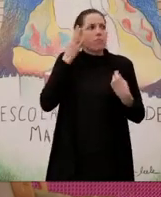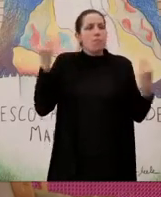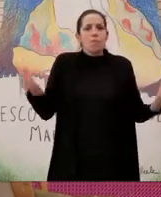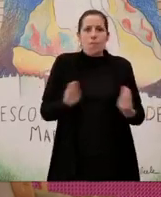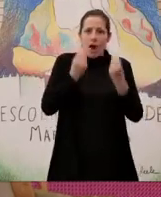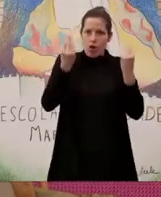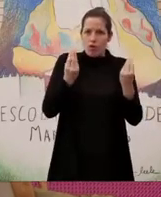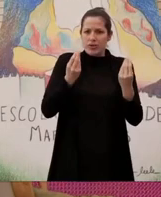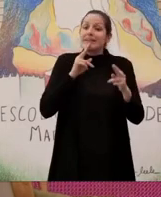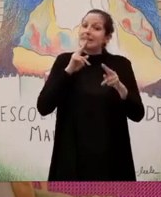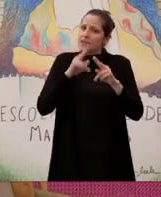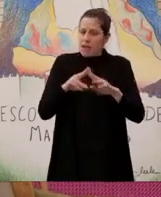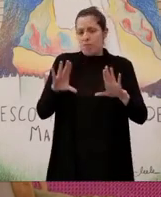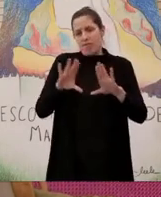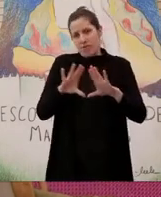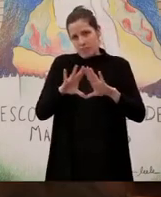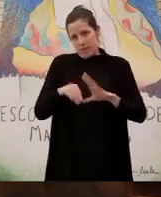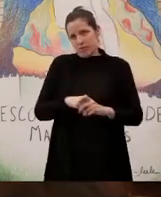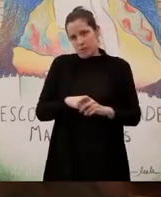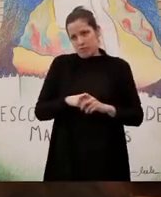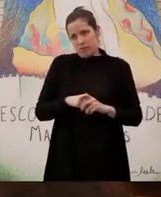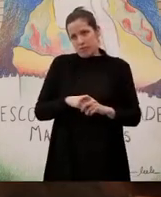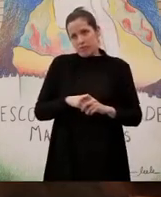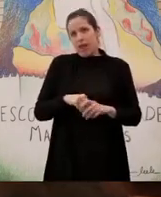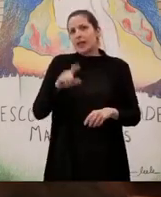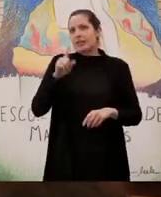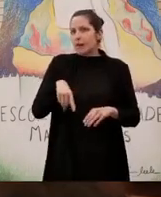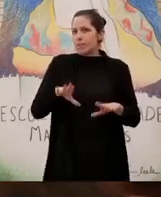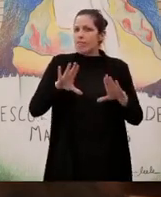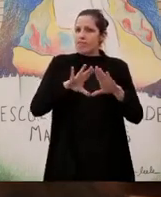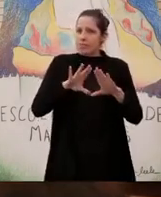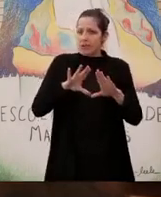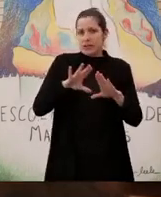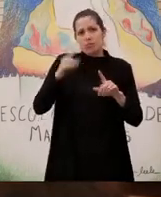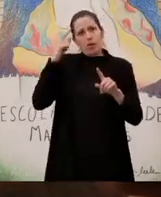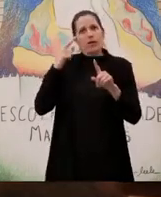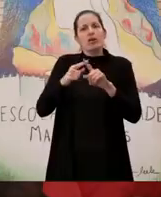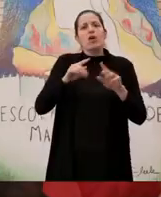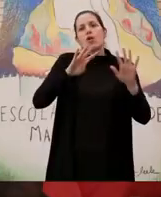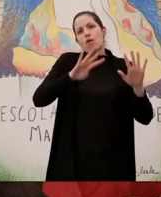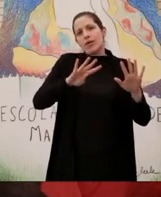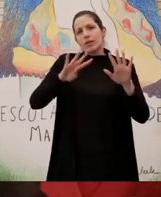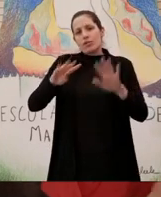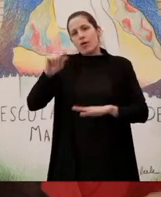y pensar no feminismo para 90 en 9 por ciento de las mujeres no hay nada Gracias